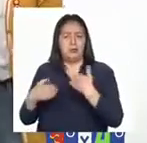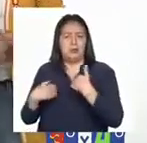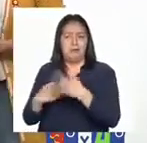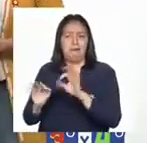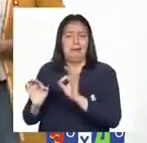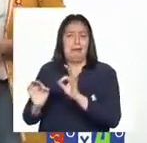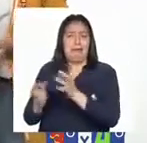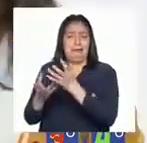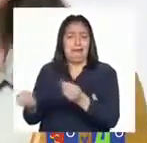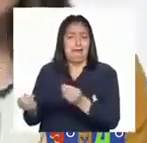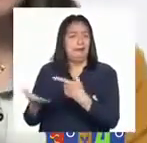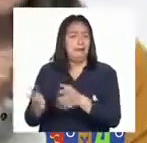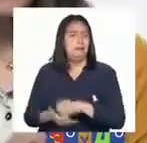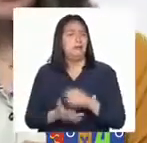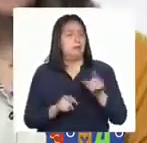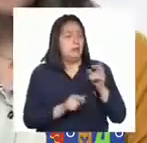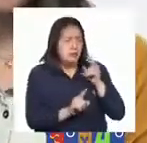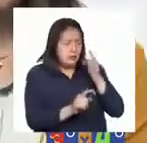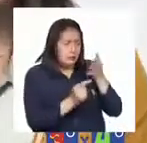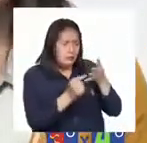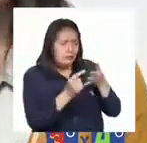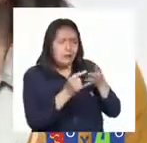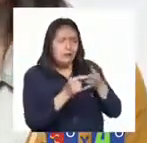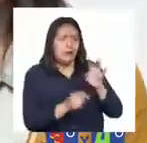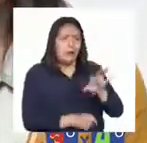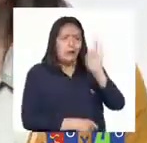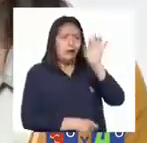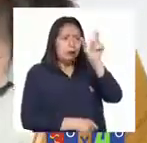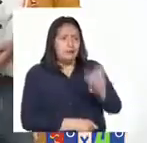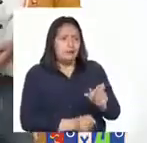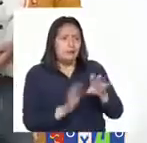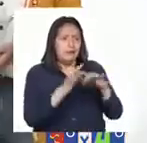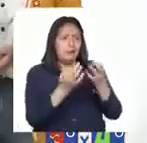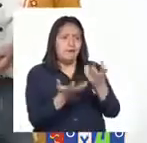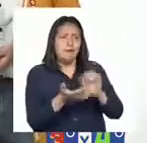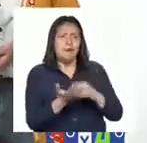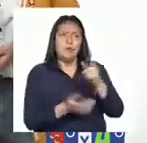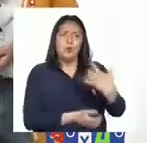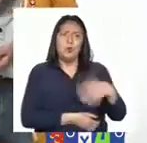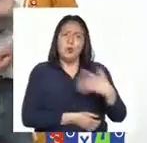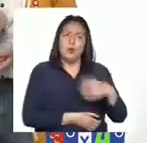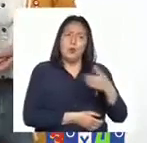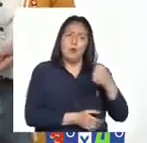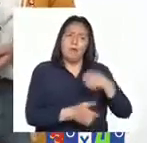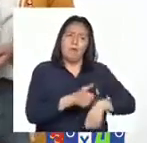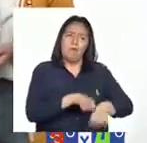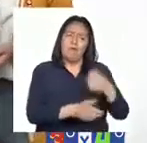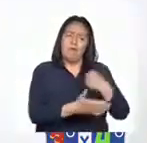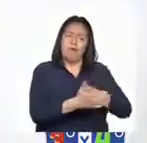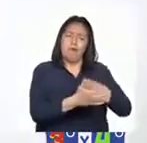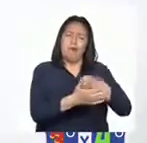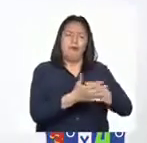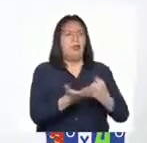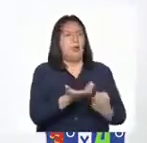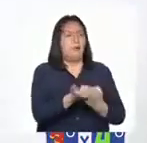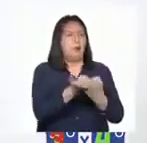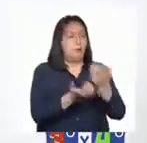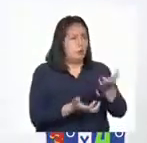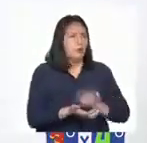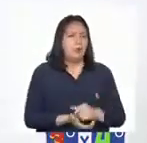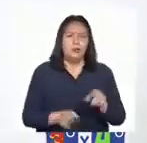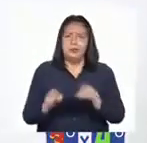en peligro de extinción e identificado a una persona de nuestra familia quien es muy perseverante y solidaria.